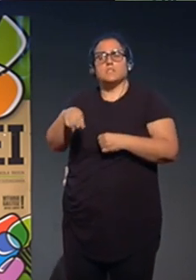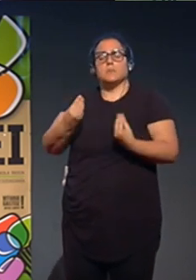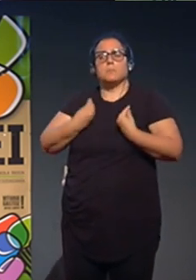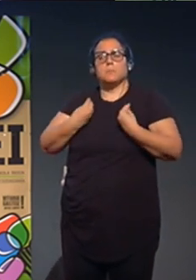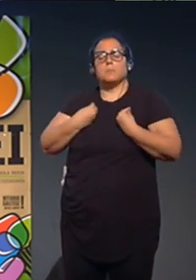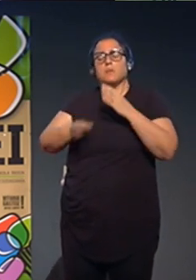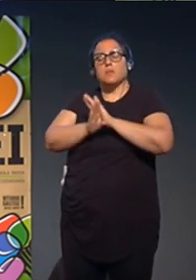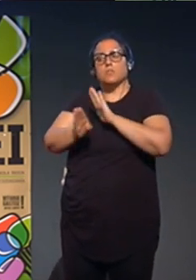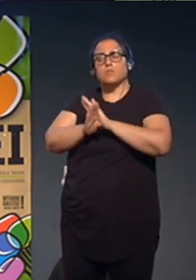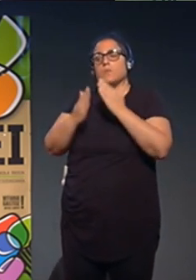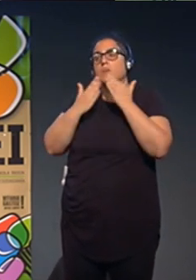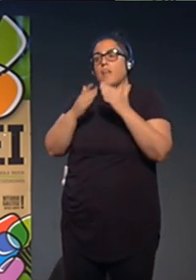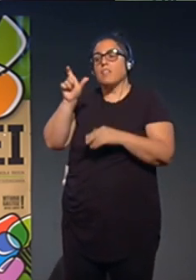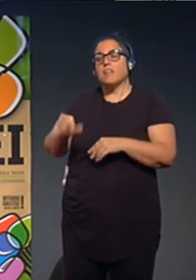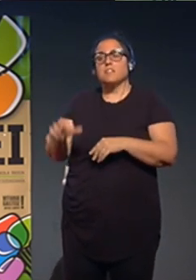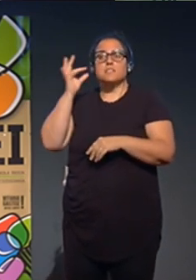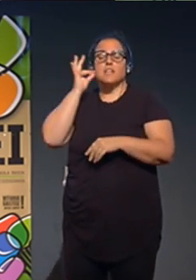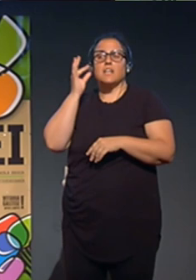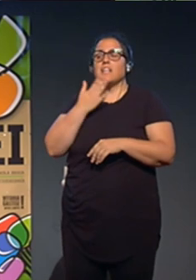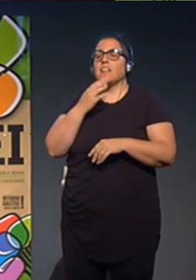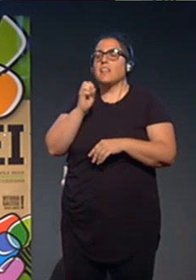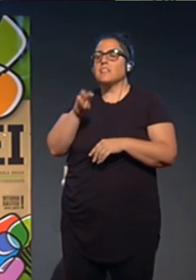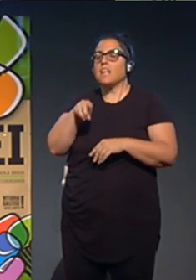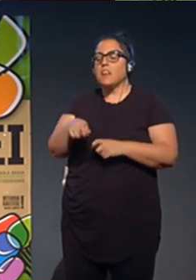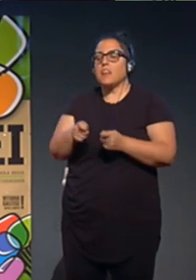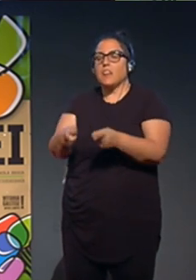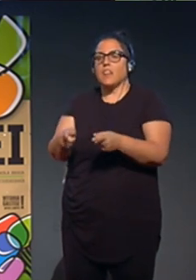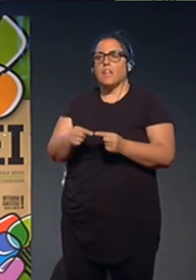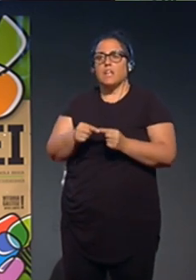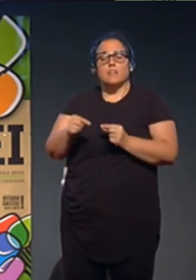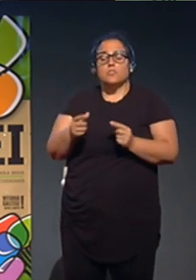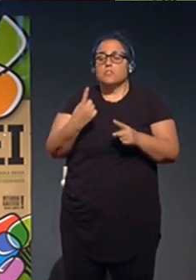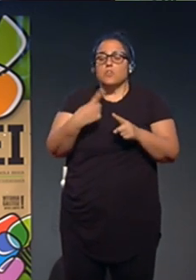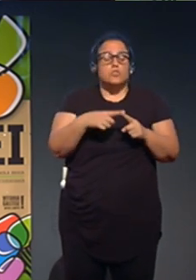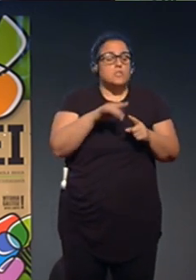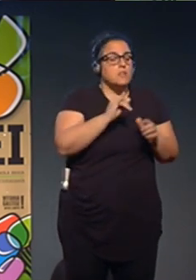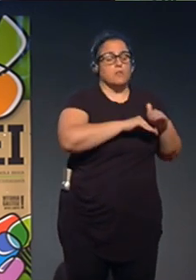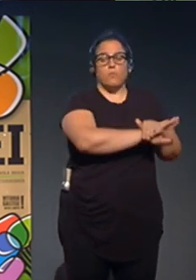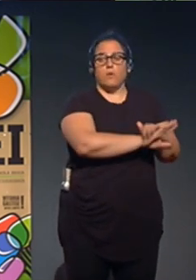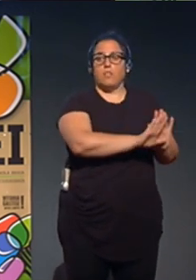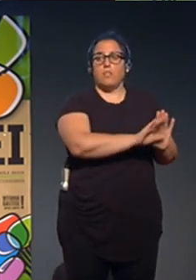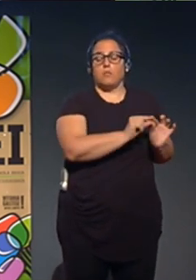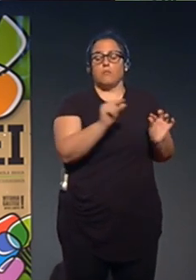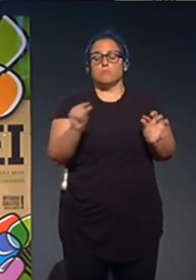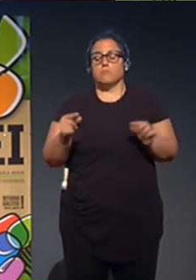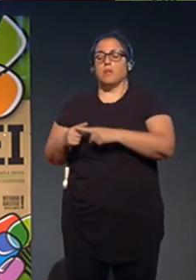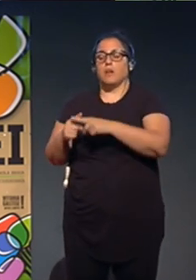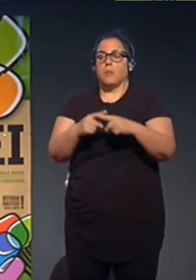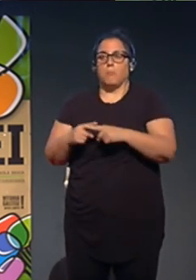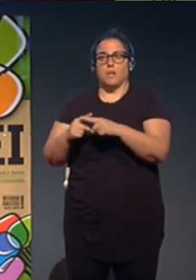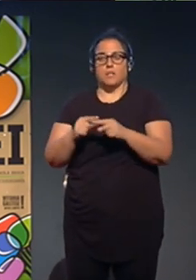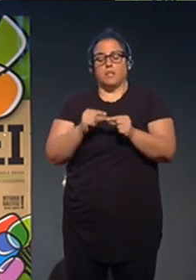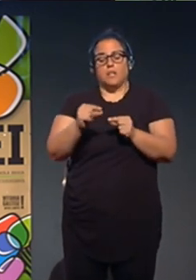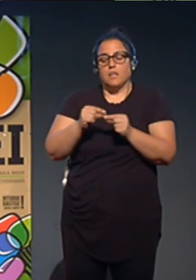Gracias a que esta niña dice lo que hay es esta es la despensa y hay que administrarlo eso es lo que no hemos